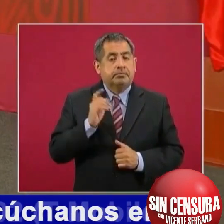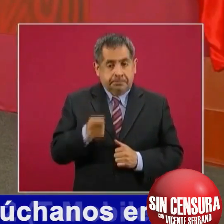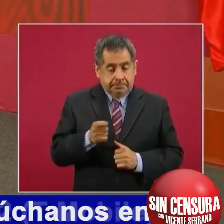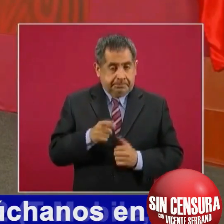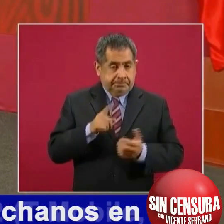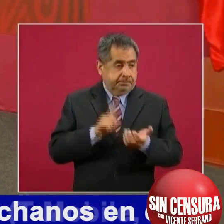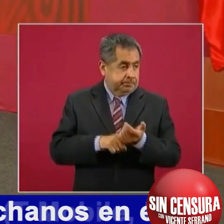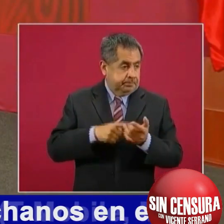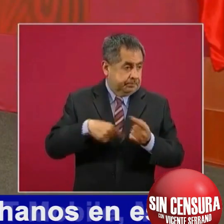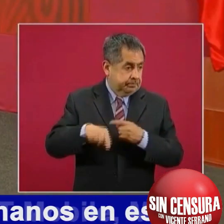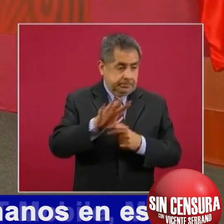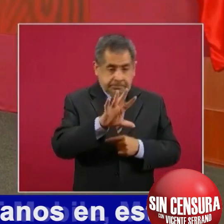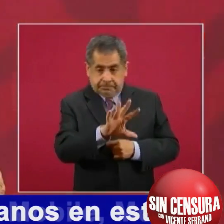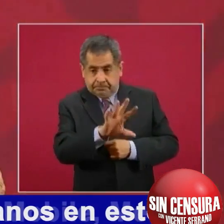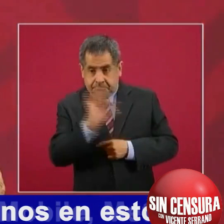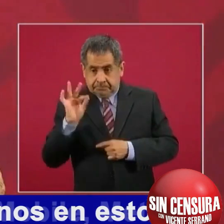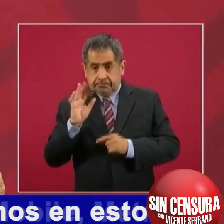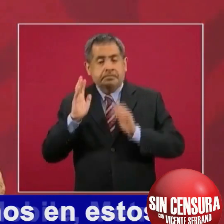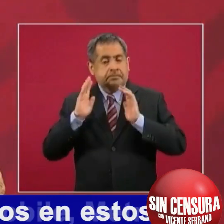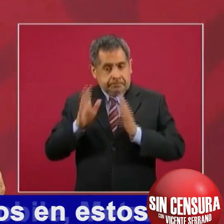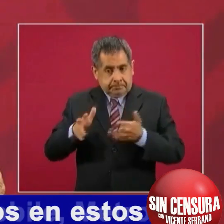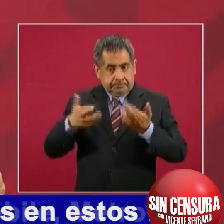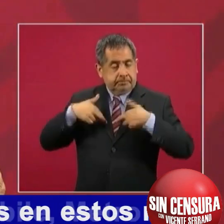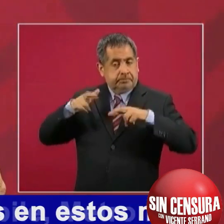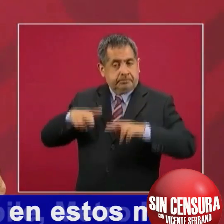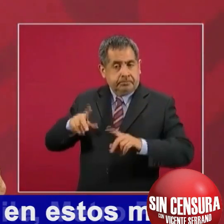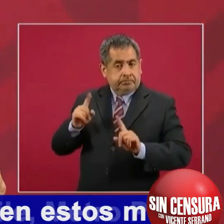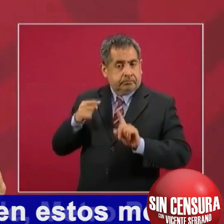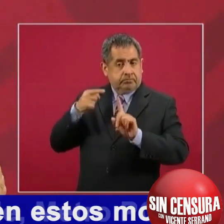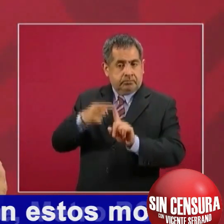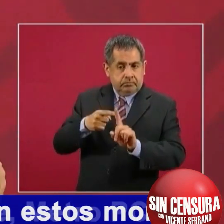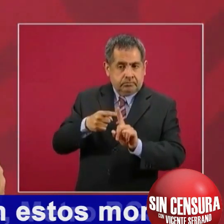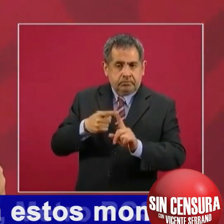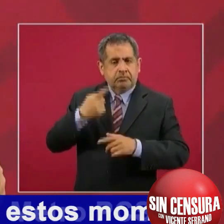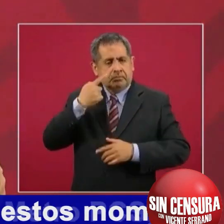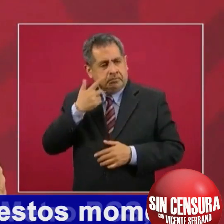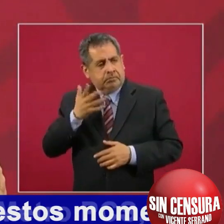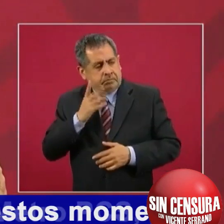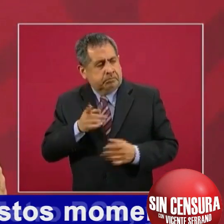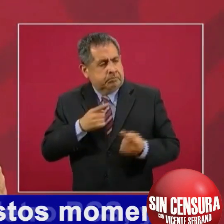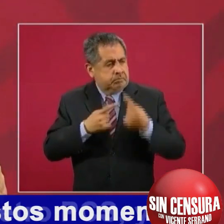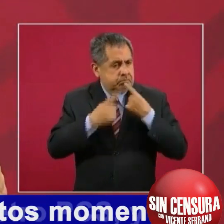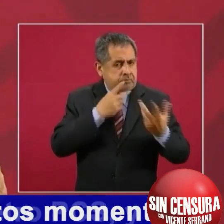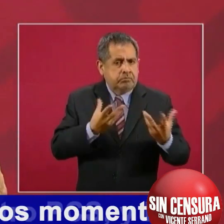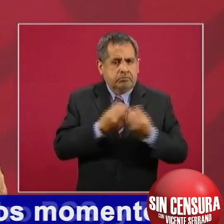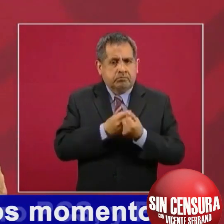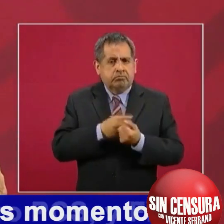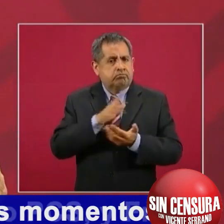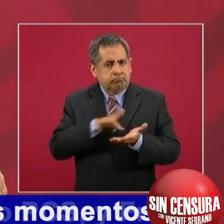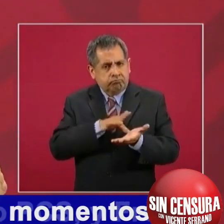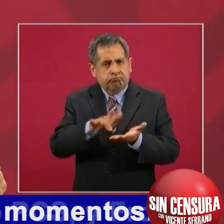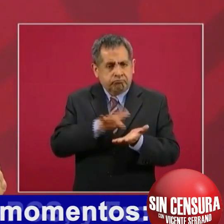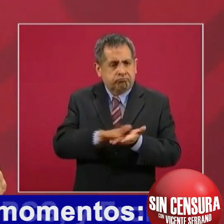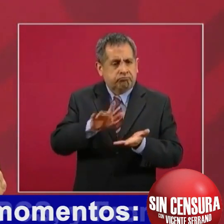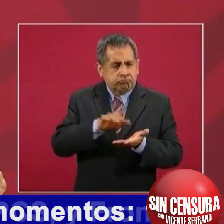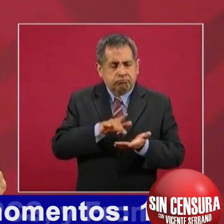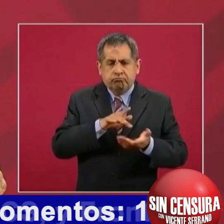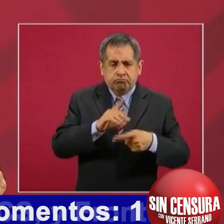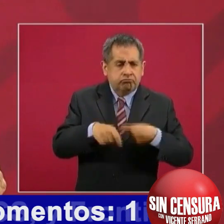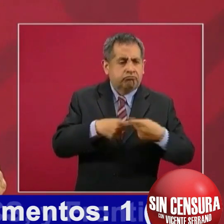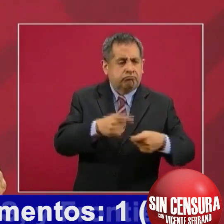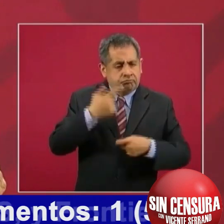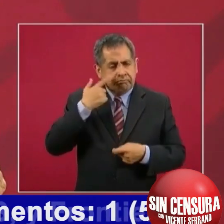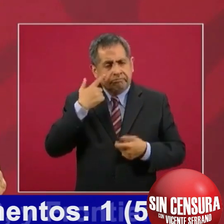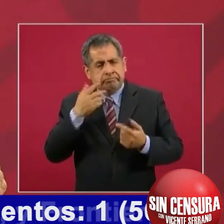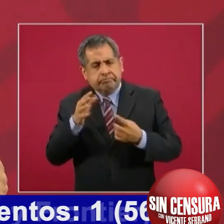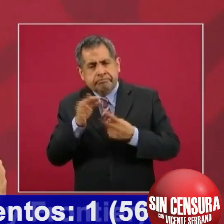la representación, pues buscar opciones alternativas, seguirlos ayudando. Ya